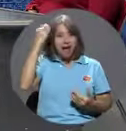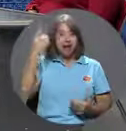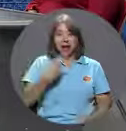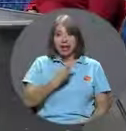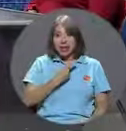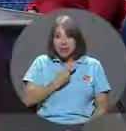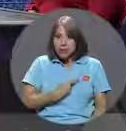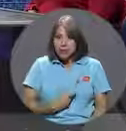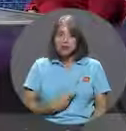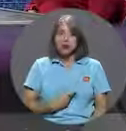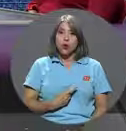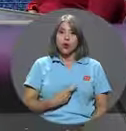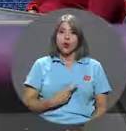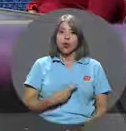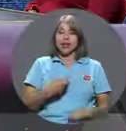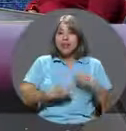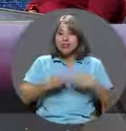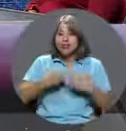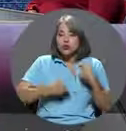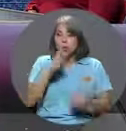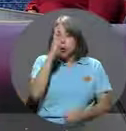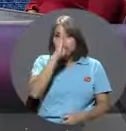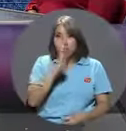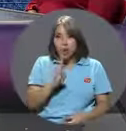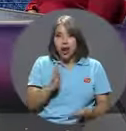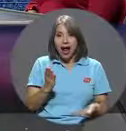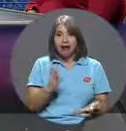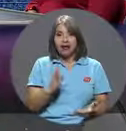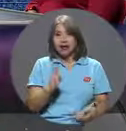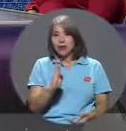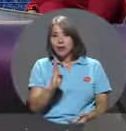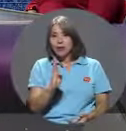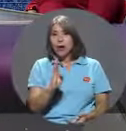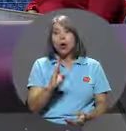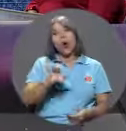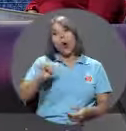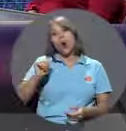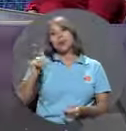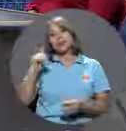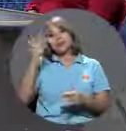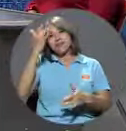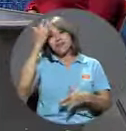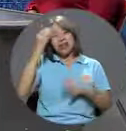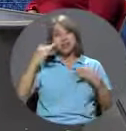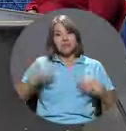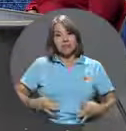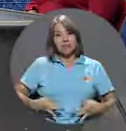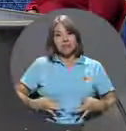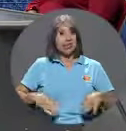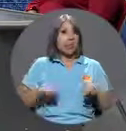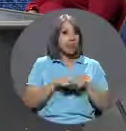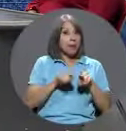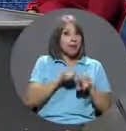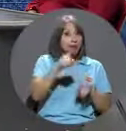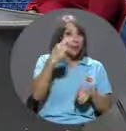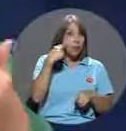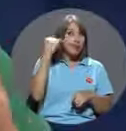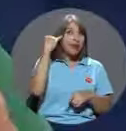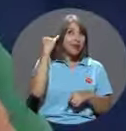mental, de la depresión, del trastorno bipolar o de otras enfermedades físicas, porque se asocia también